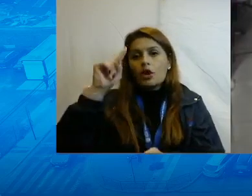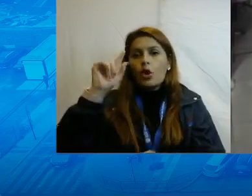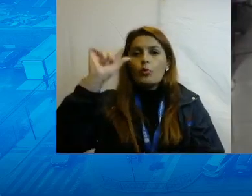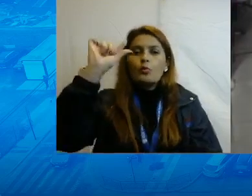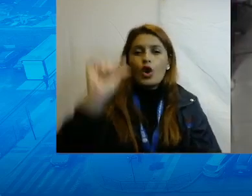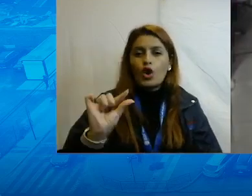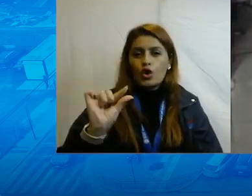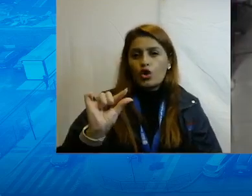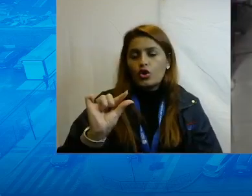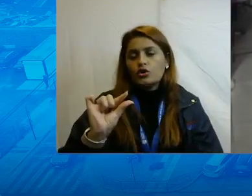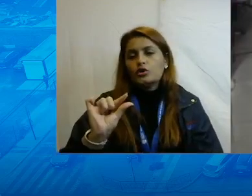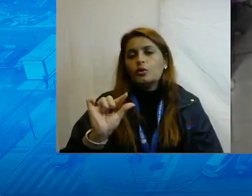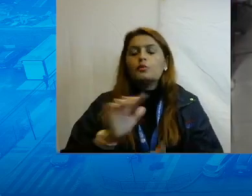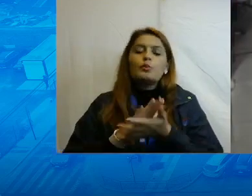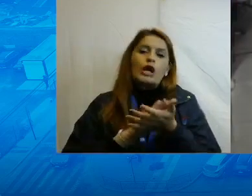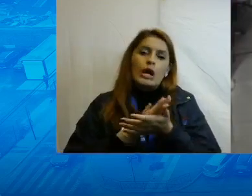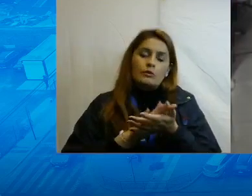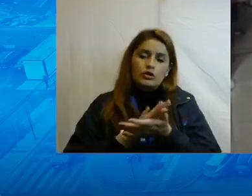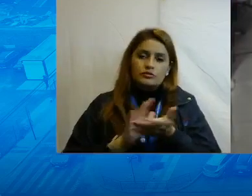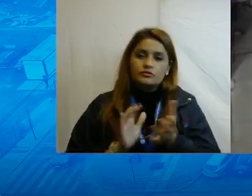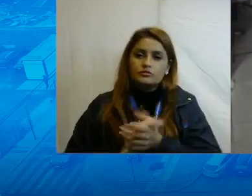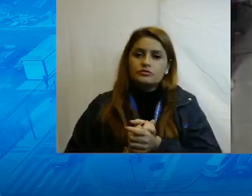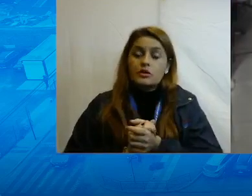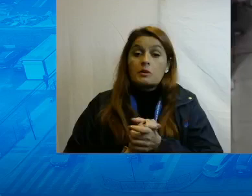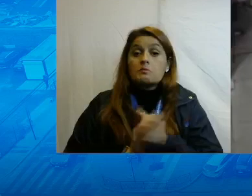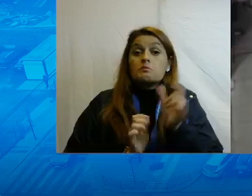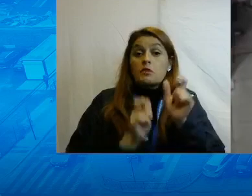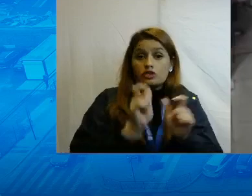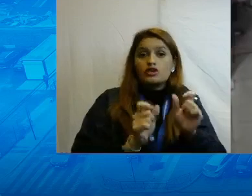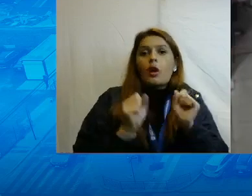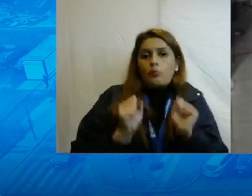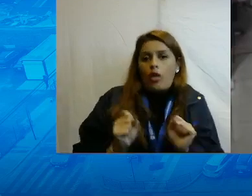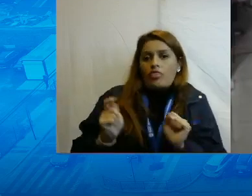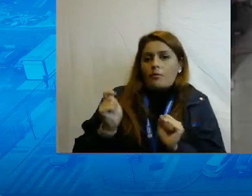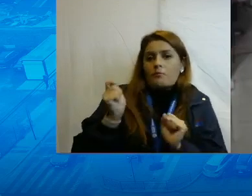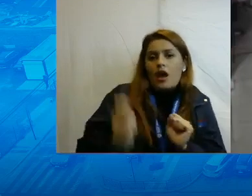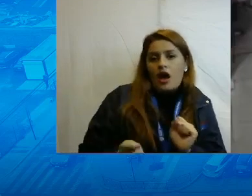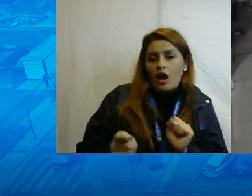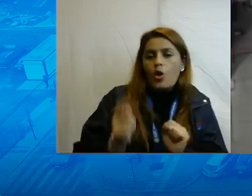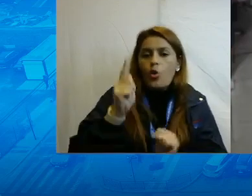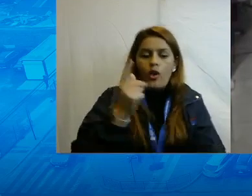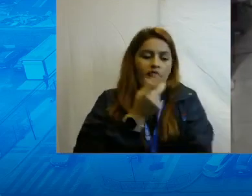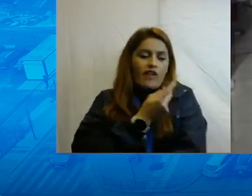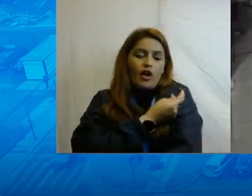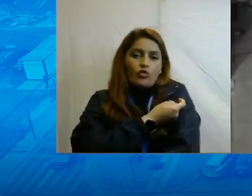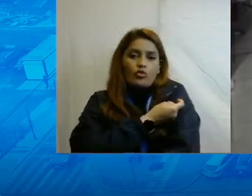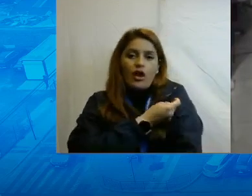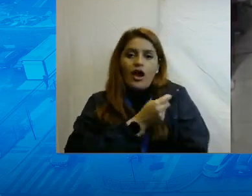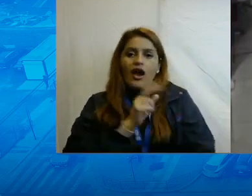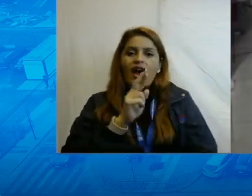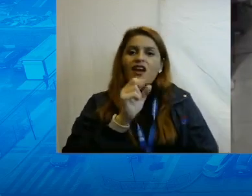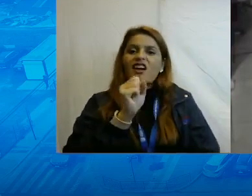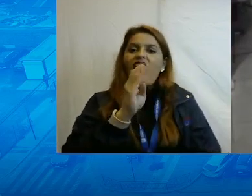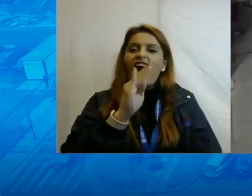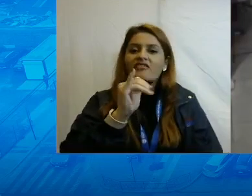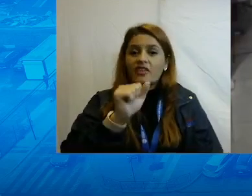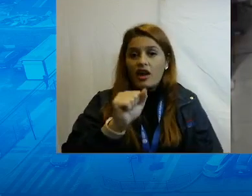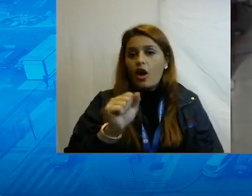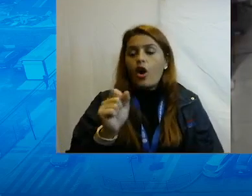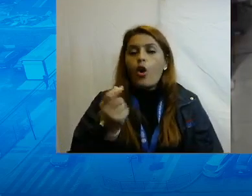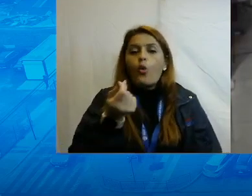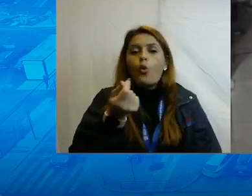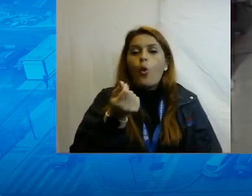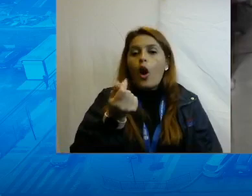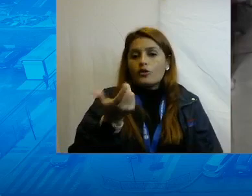un cobro de decir, por ejemplo, que la comunidad pueda cancelar lo que es una vacuna antirrábica al precio costo de lo que vale